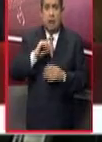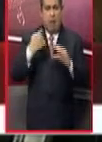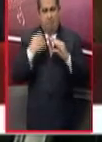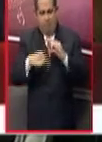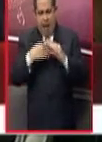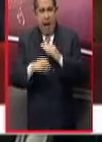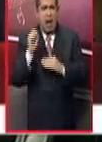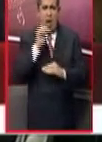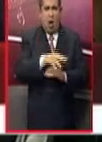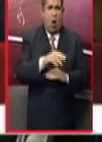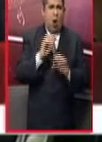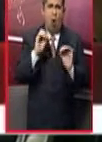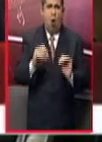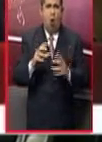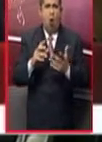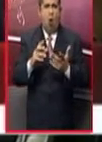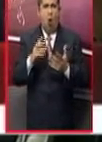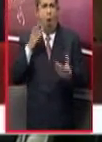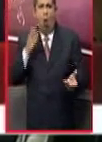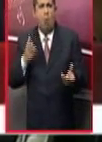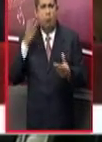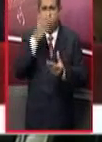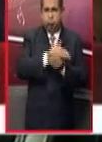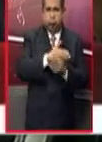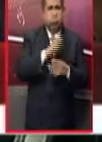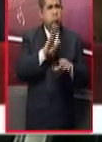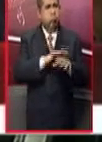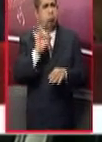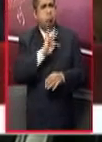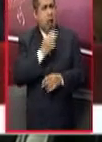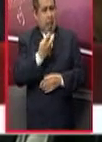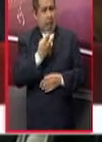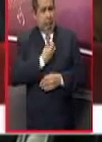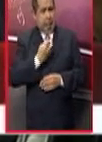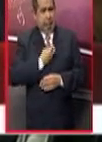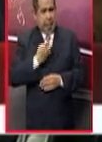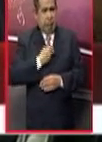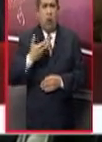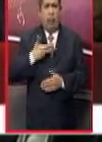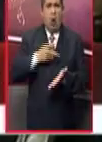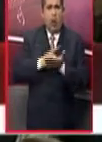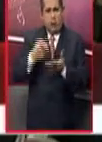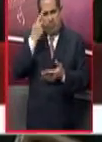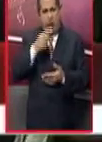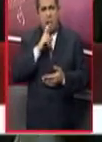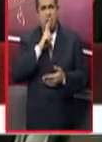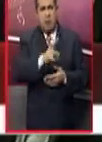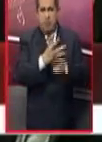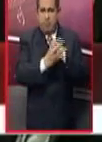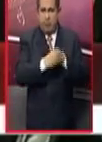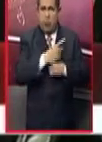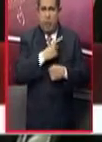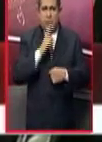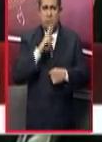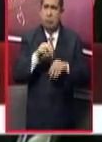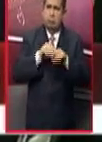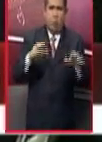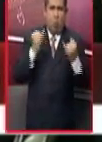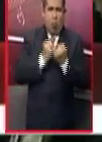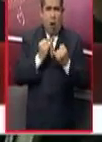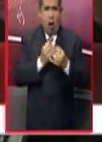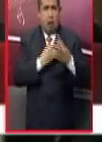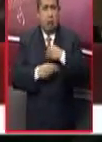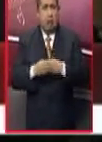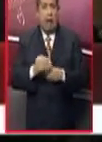correo electrónico o en el domicilio, si así lo decide la persona agraviada,